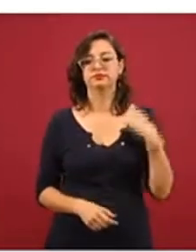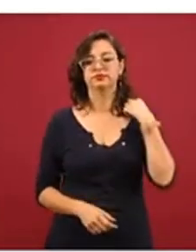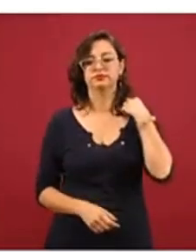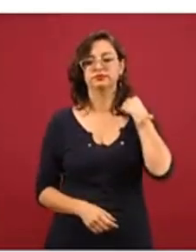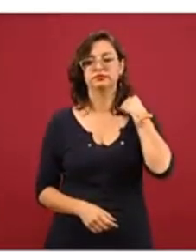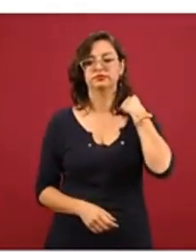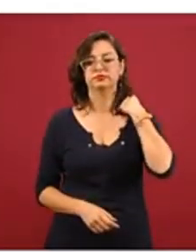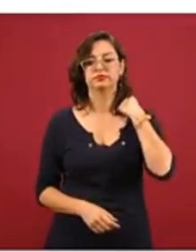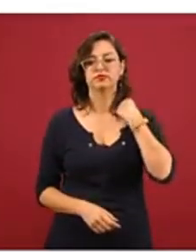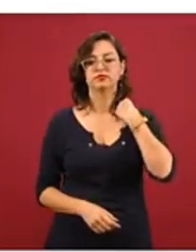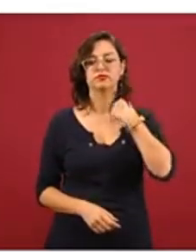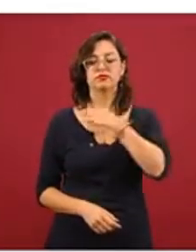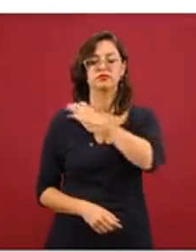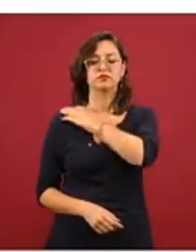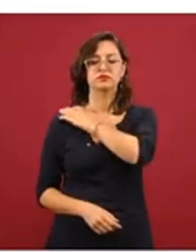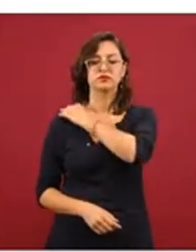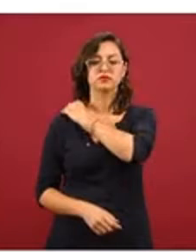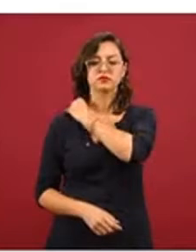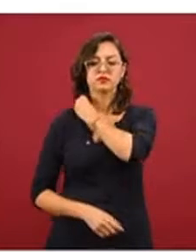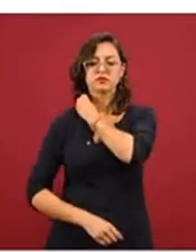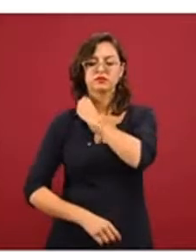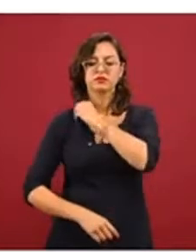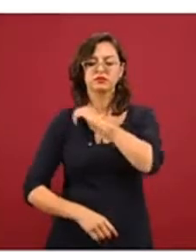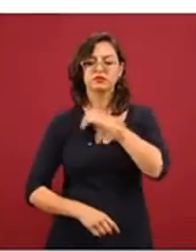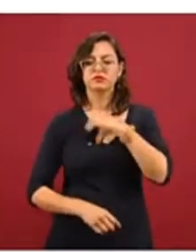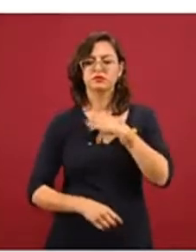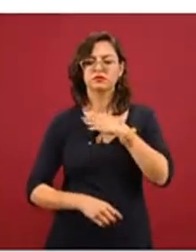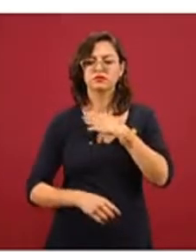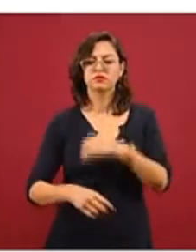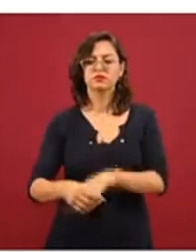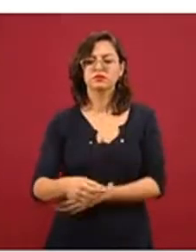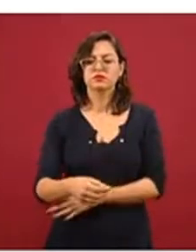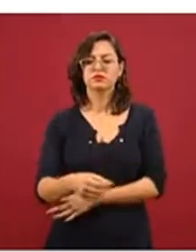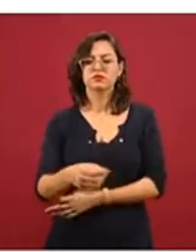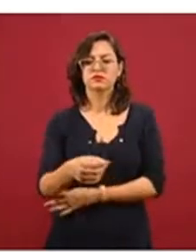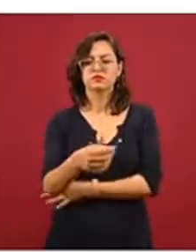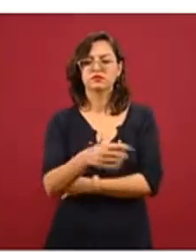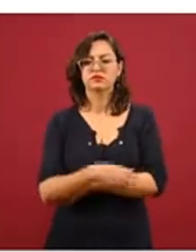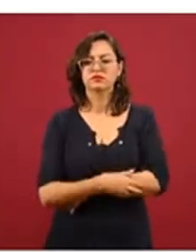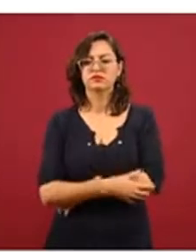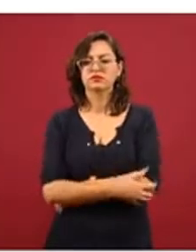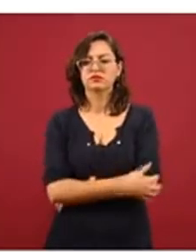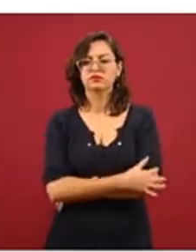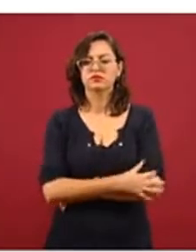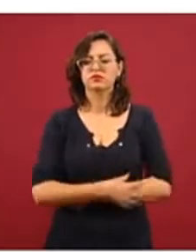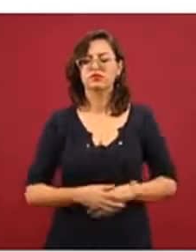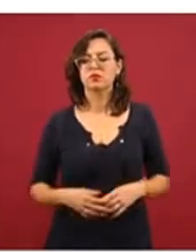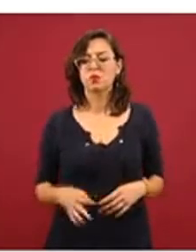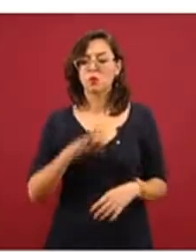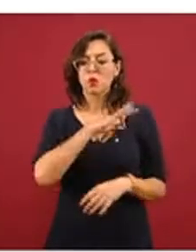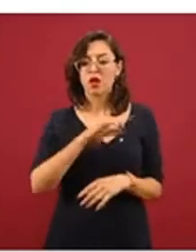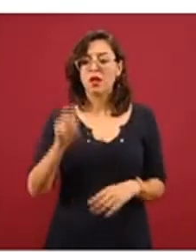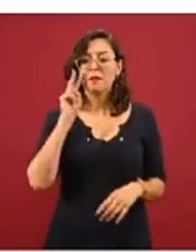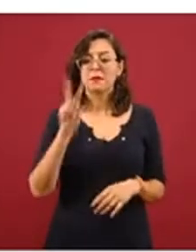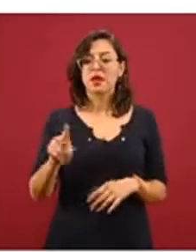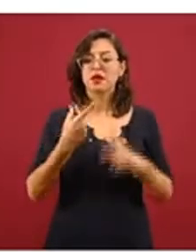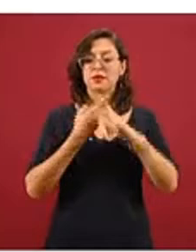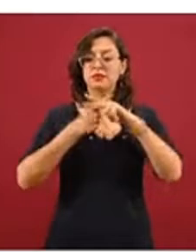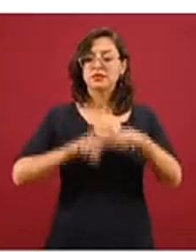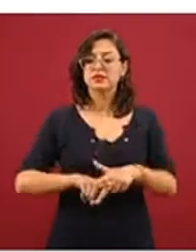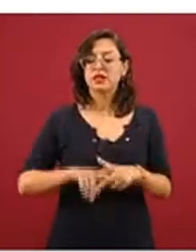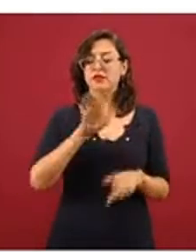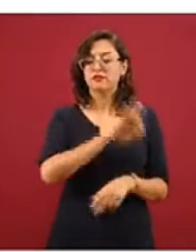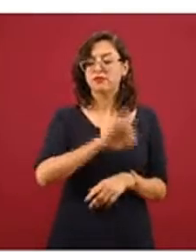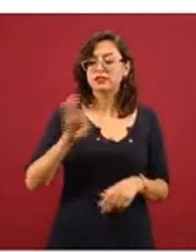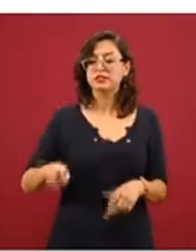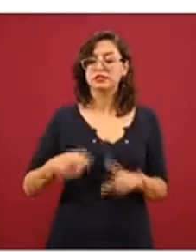la siguiente diapositiva. Es la presentación por fecha de inicio de síntomas